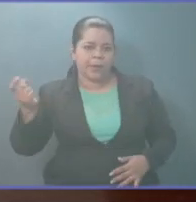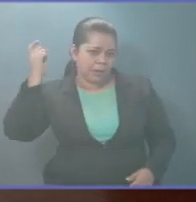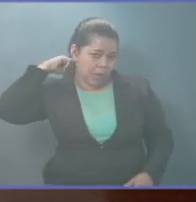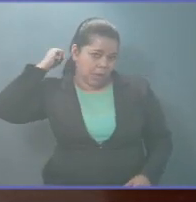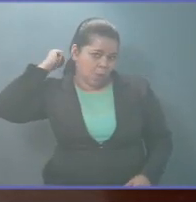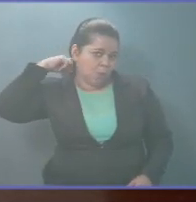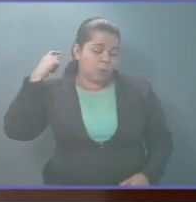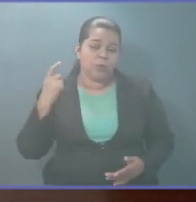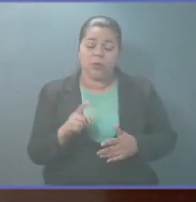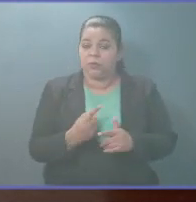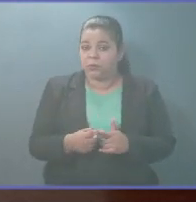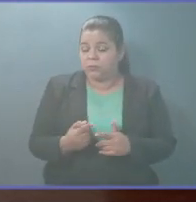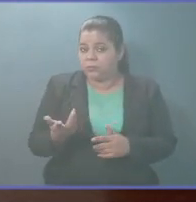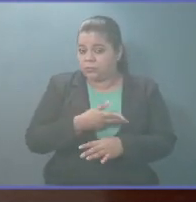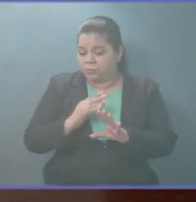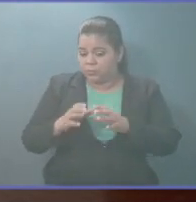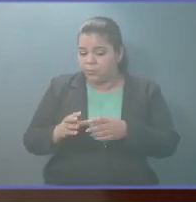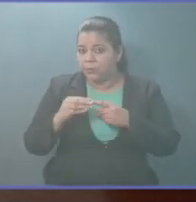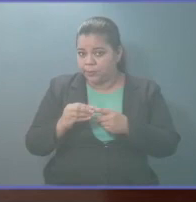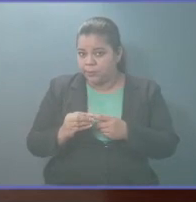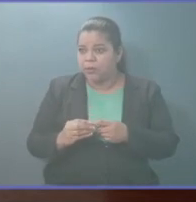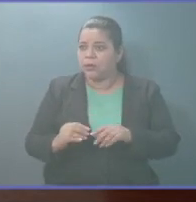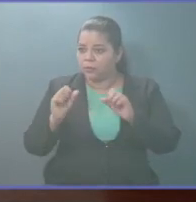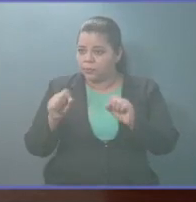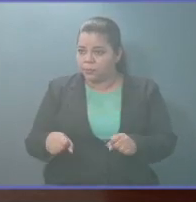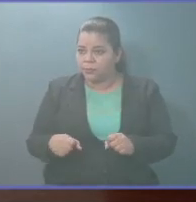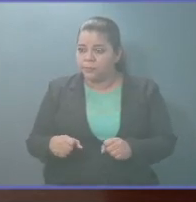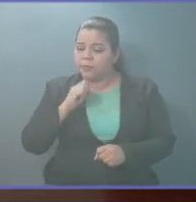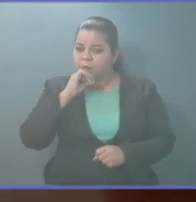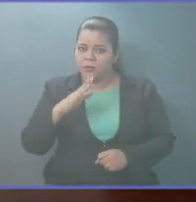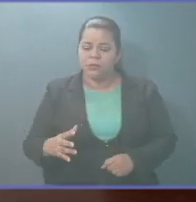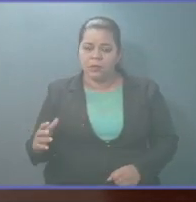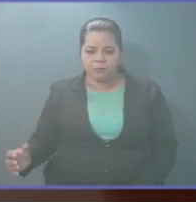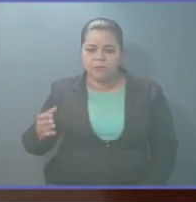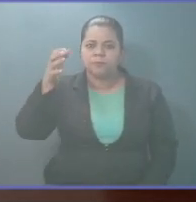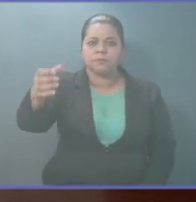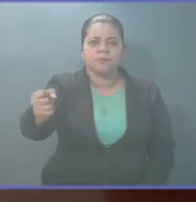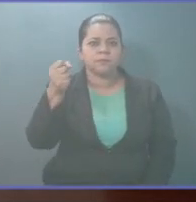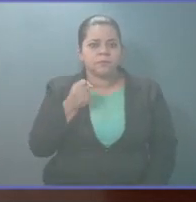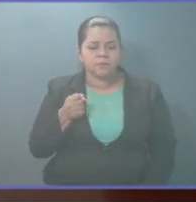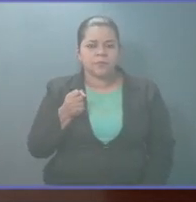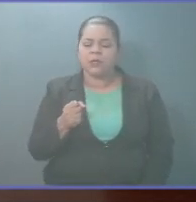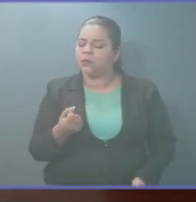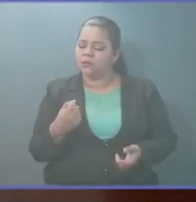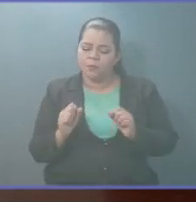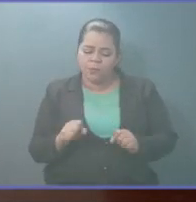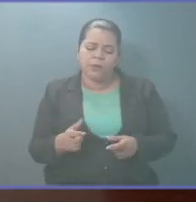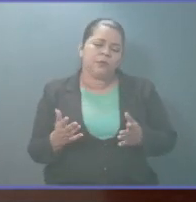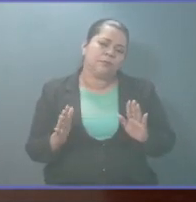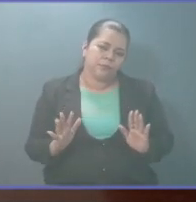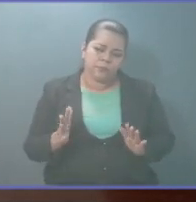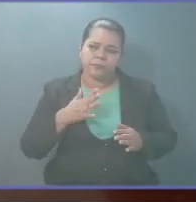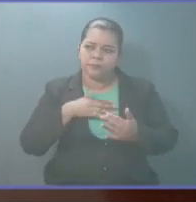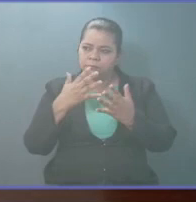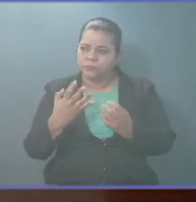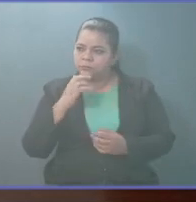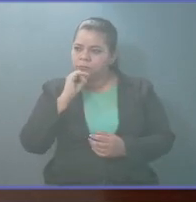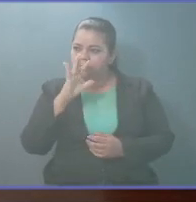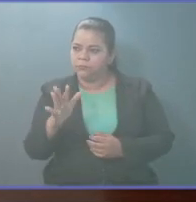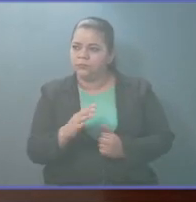97.5% ha sido de consenso en su gran mayoría, y eso me atrevo a decir que es un